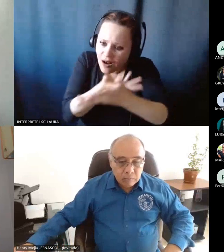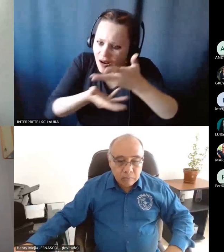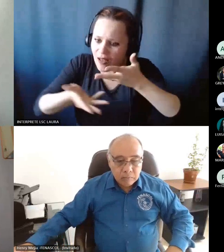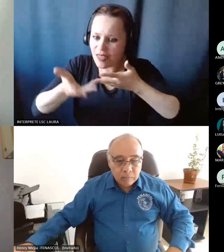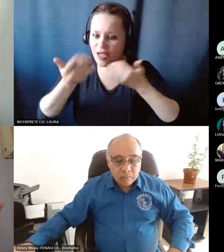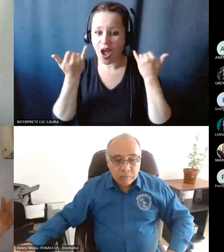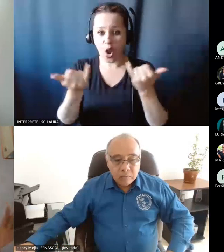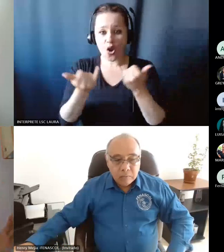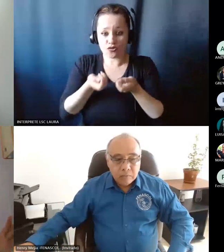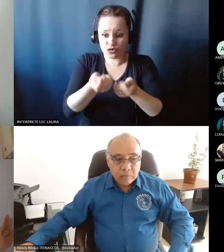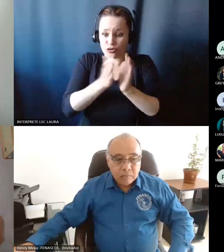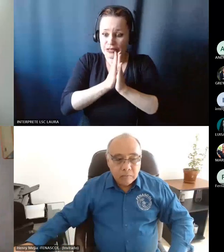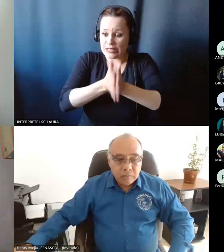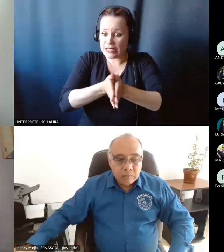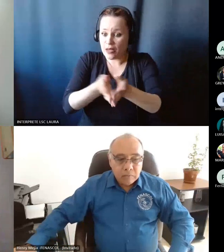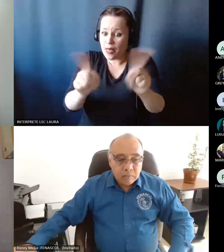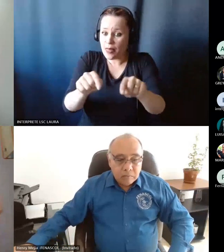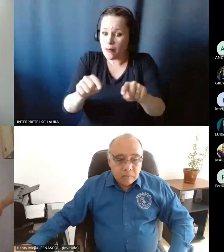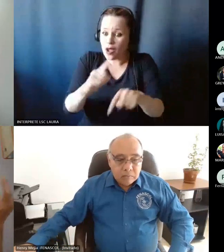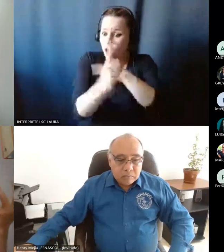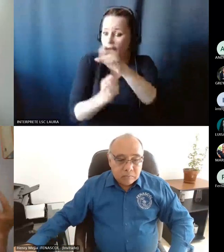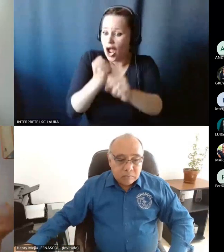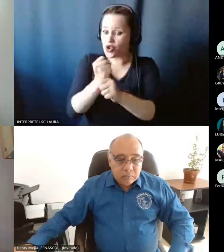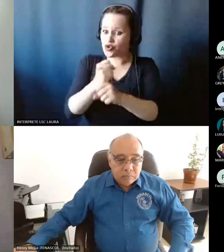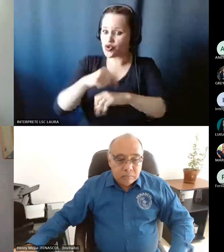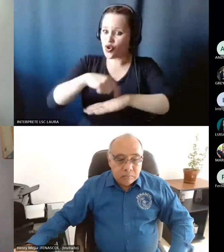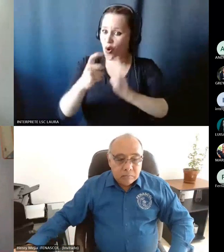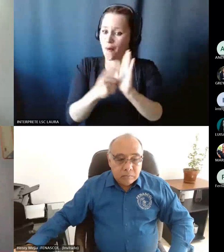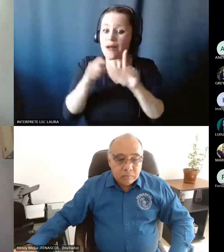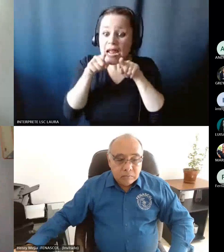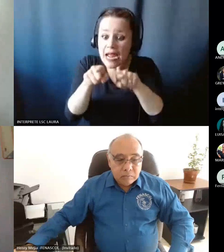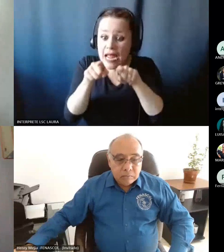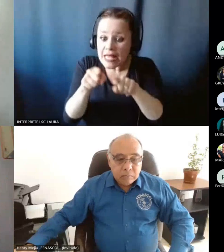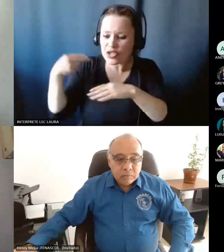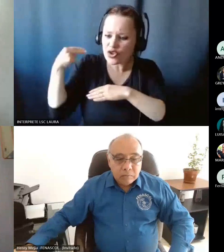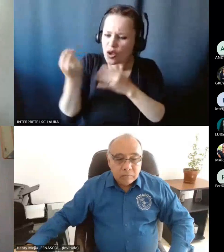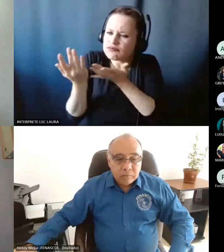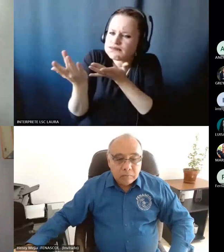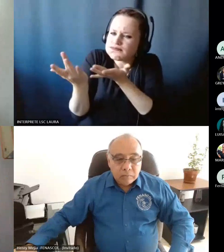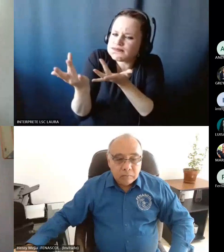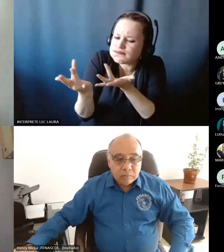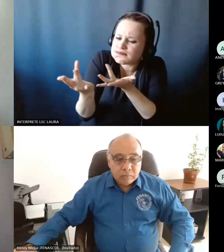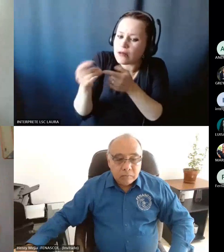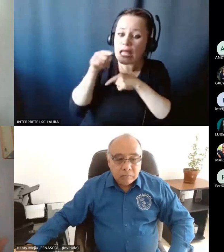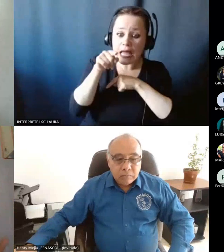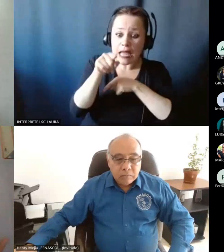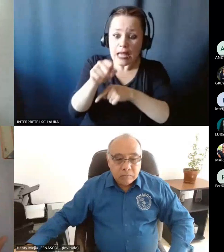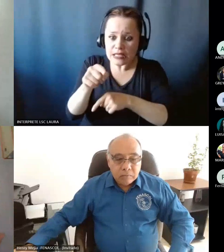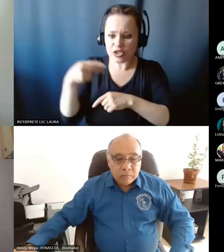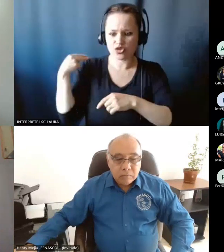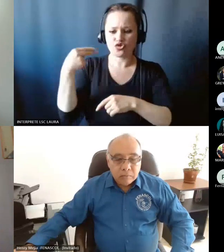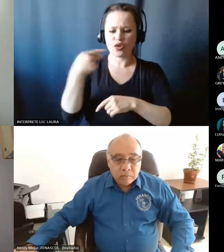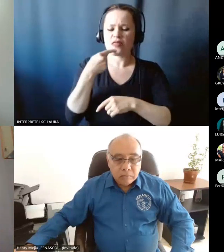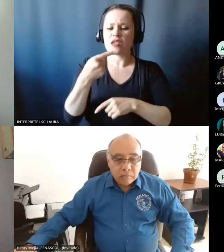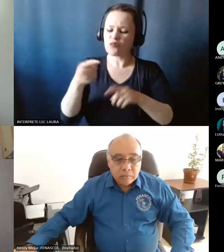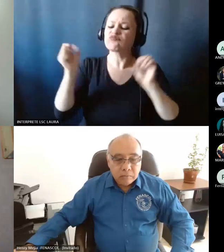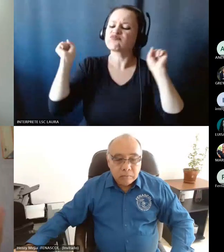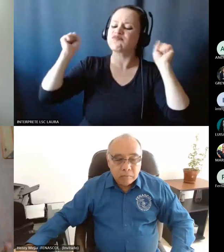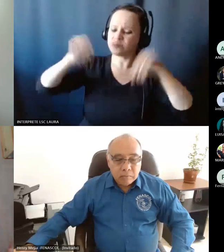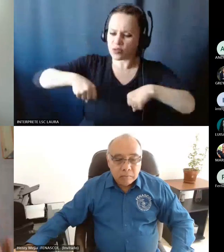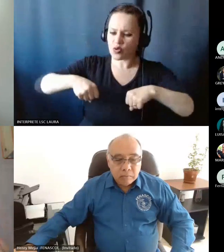ejemplo para diciempre y para todo el año pero son esas historias de Esperanza sí Y son esas historias que nos dicen se puede